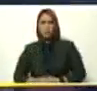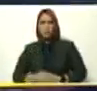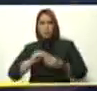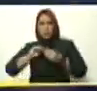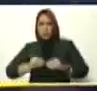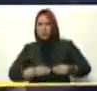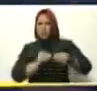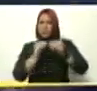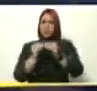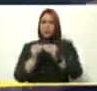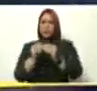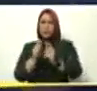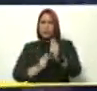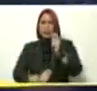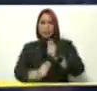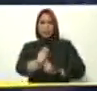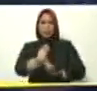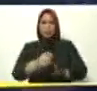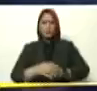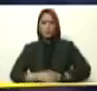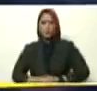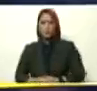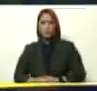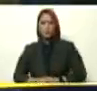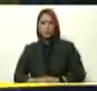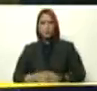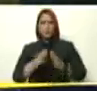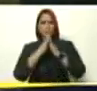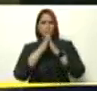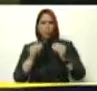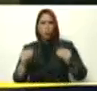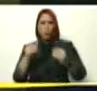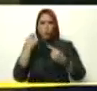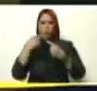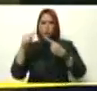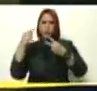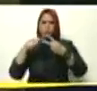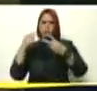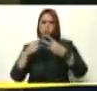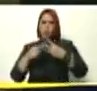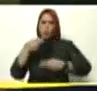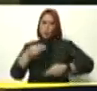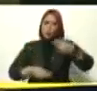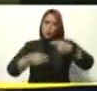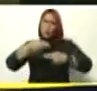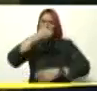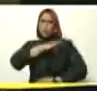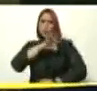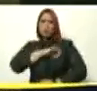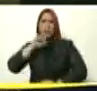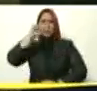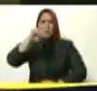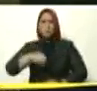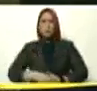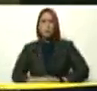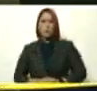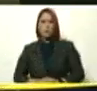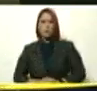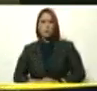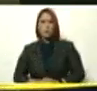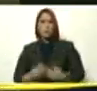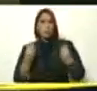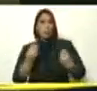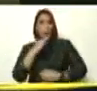Recuperar la transición en todas las dimensiones de la construcción del socialismo, como